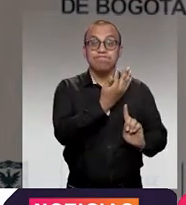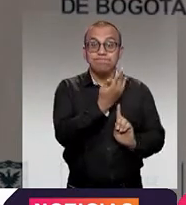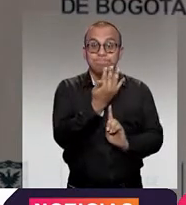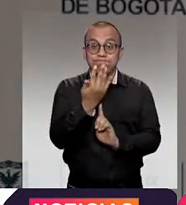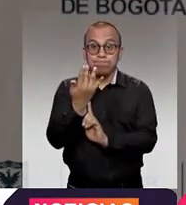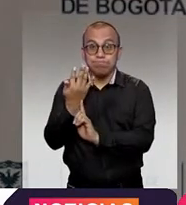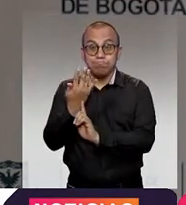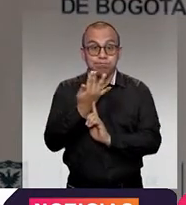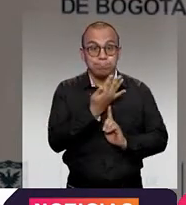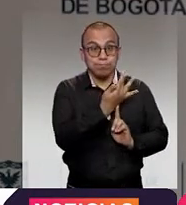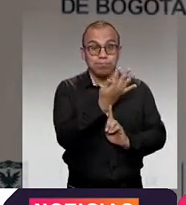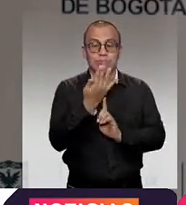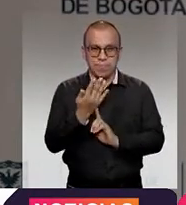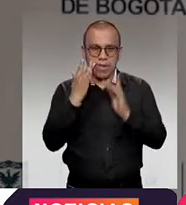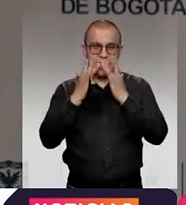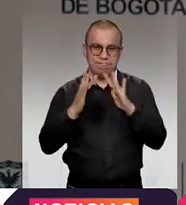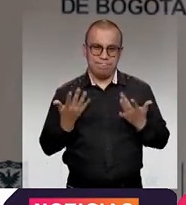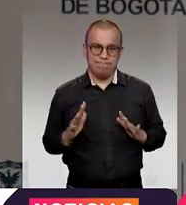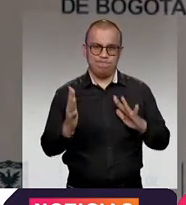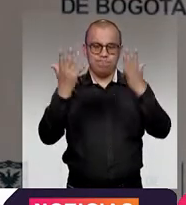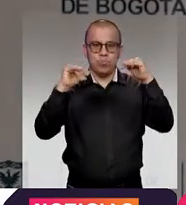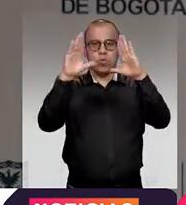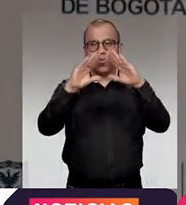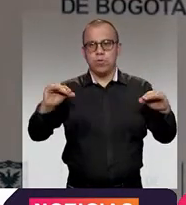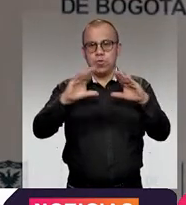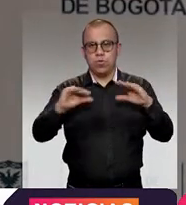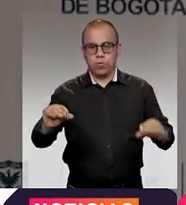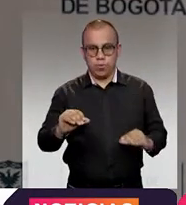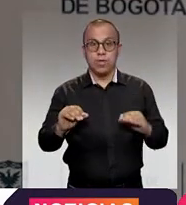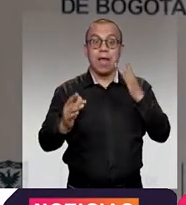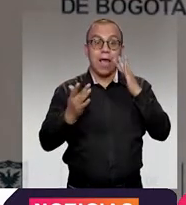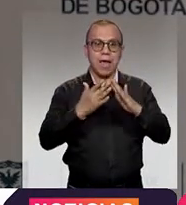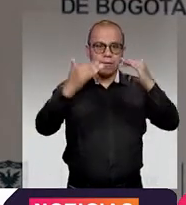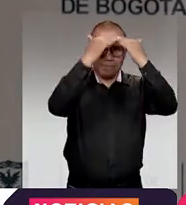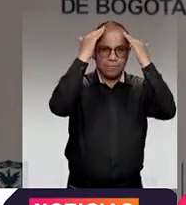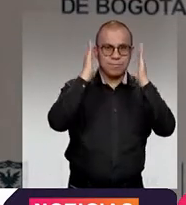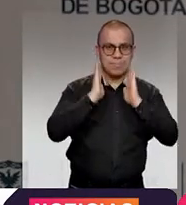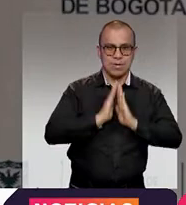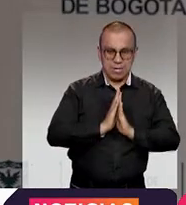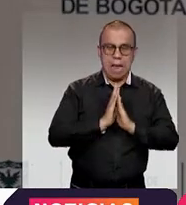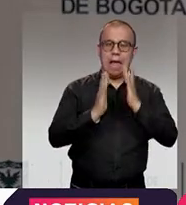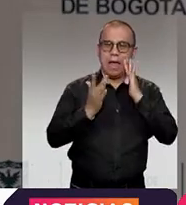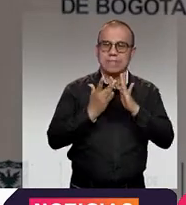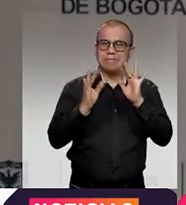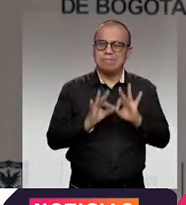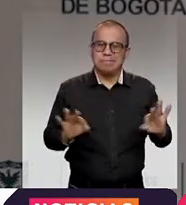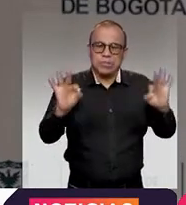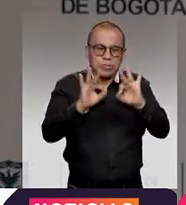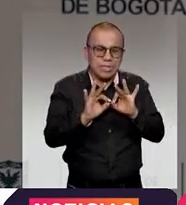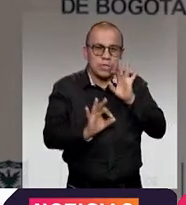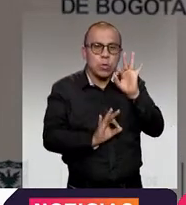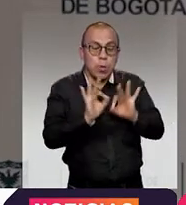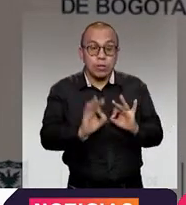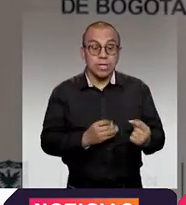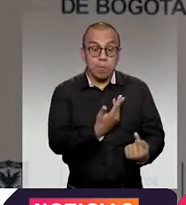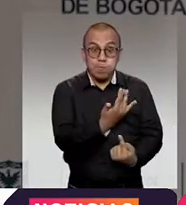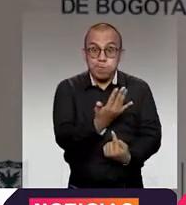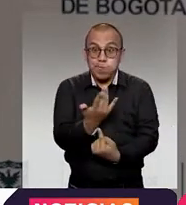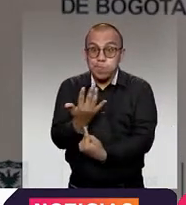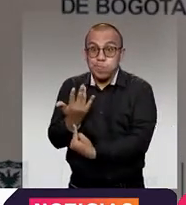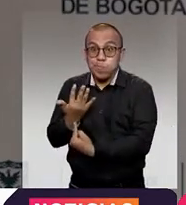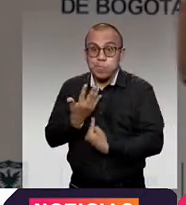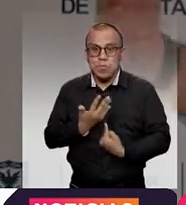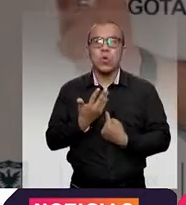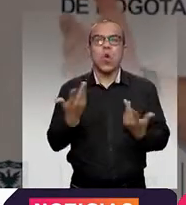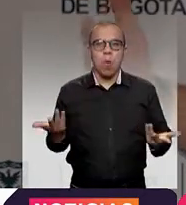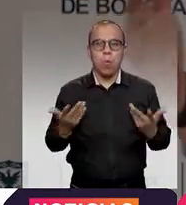celebrar las festividades navideñas y de la Virgen, el mayor de los cuidados. Si se va a prender alguna vela, hágalo